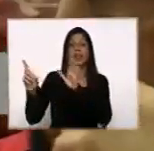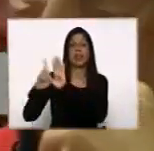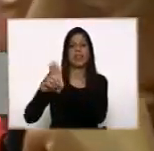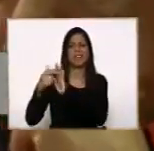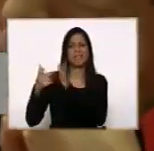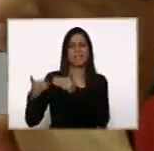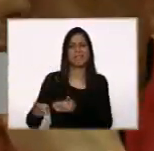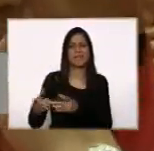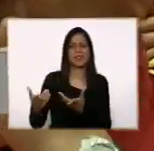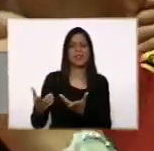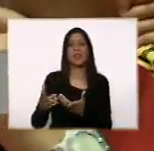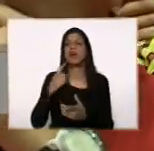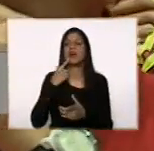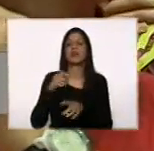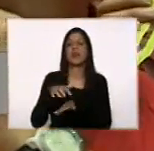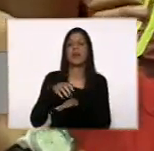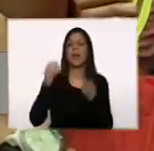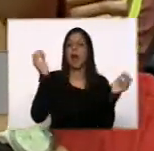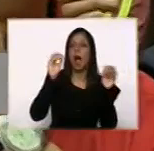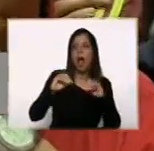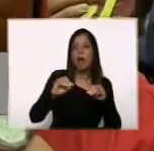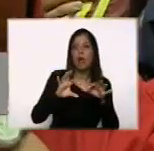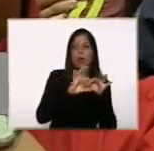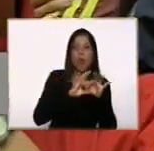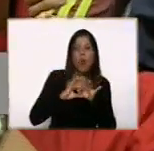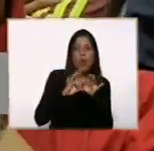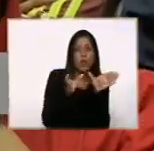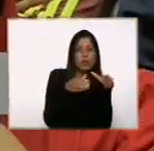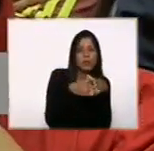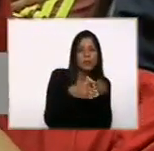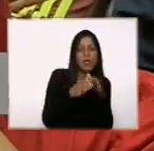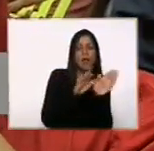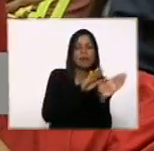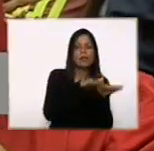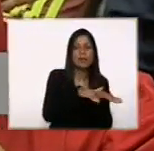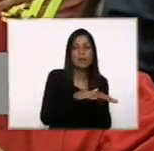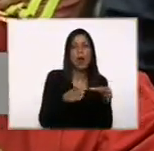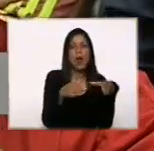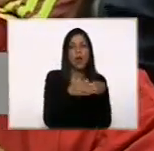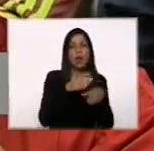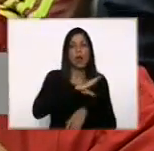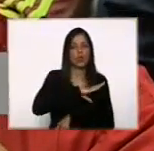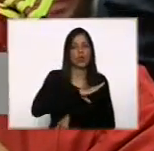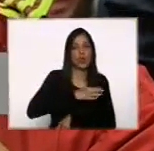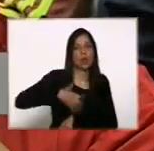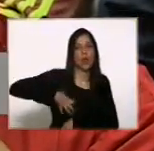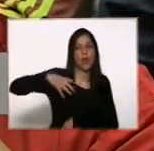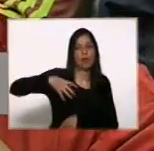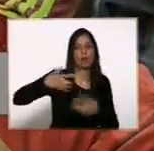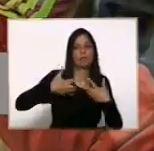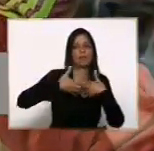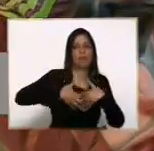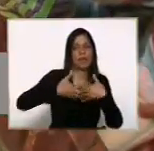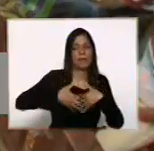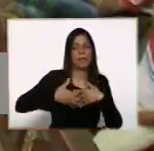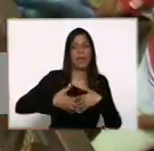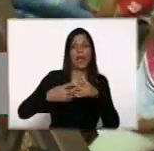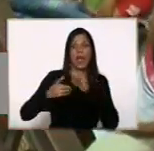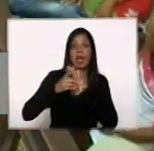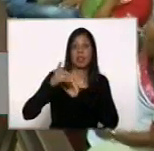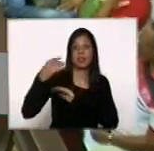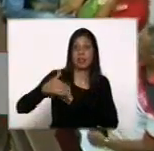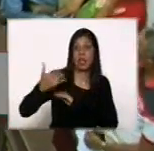adopta la regla de la unanimidad a favor de esos sectores minoritarios, reconociendo a esto un derecho a